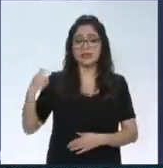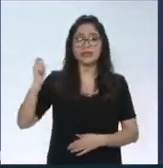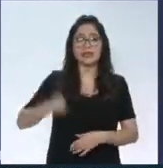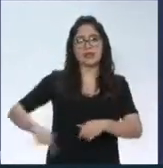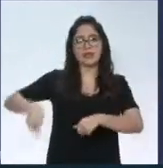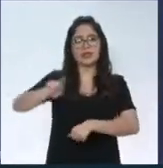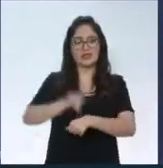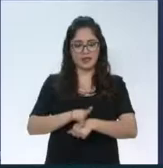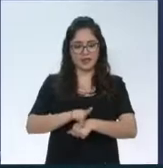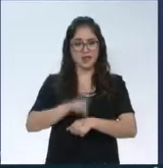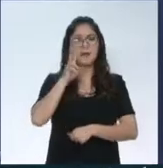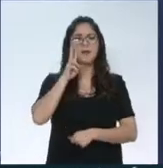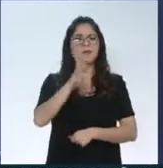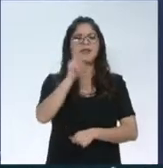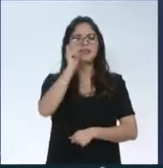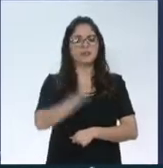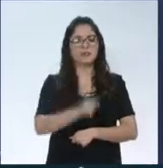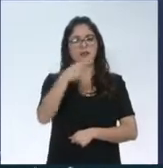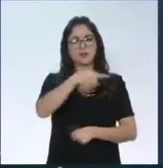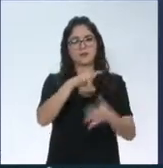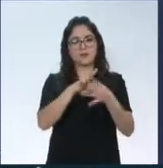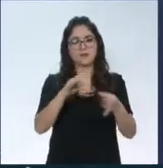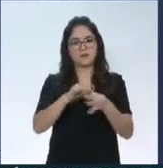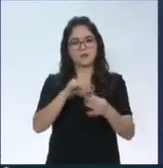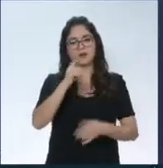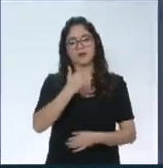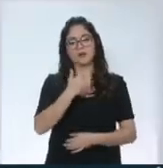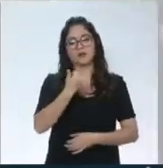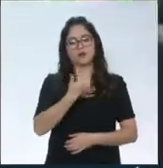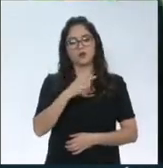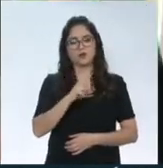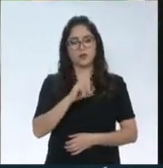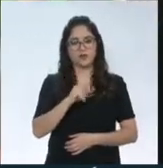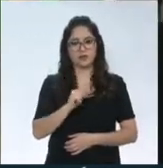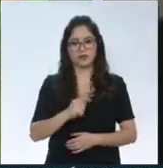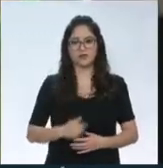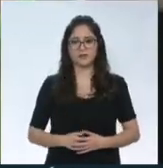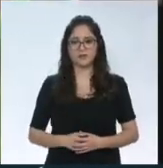día. Lo invito ahora a conocer de cerca el testimonio de vida de Judith.